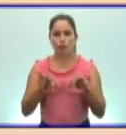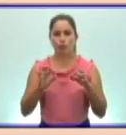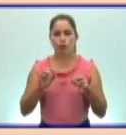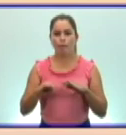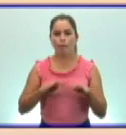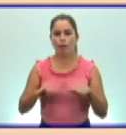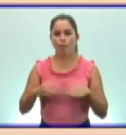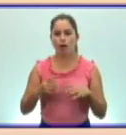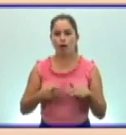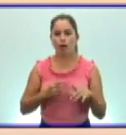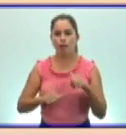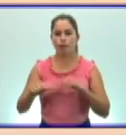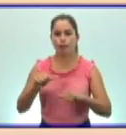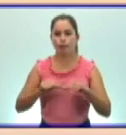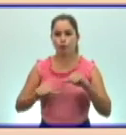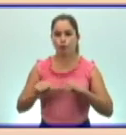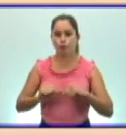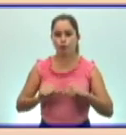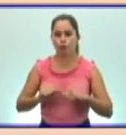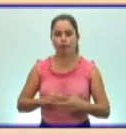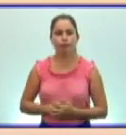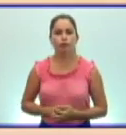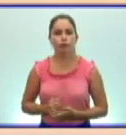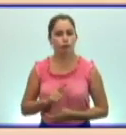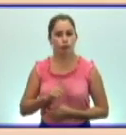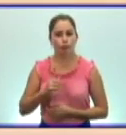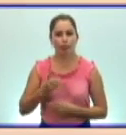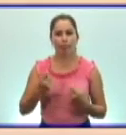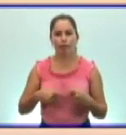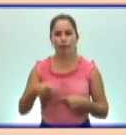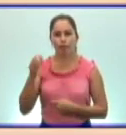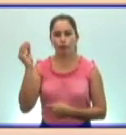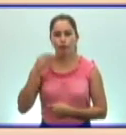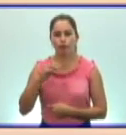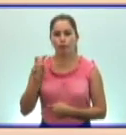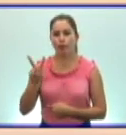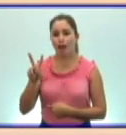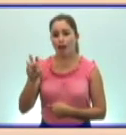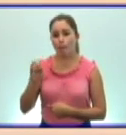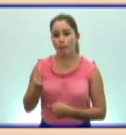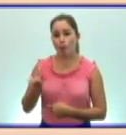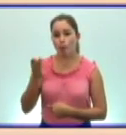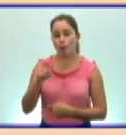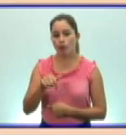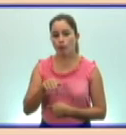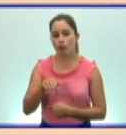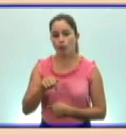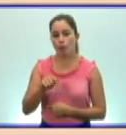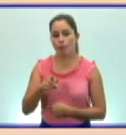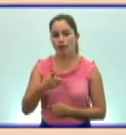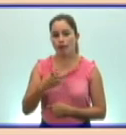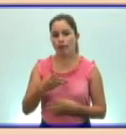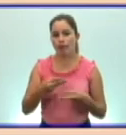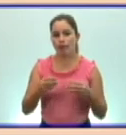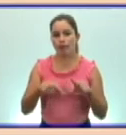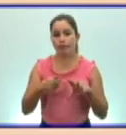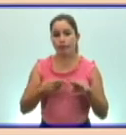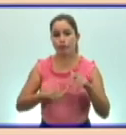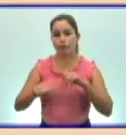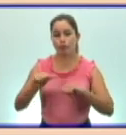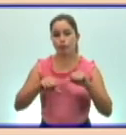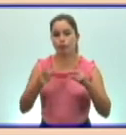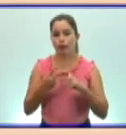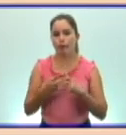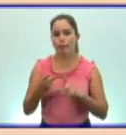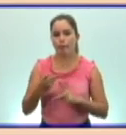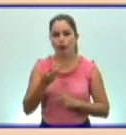disolución? Indiscutiblemente, tendremos que entonces conocer el volumen que va a ocupar esta disolución para